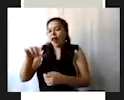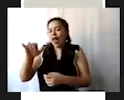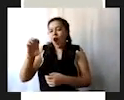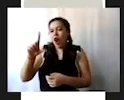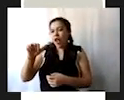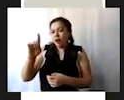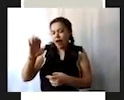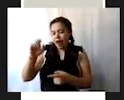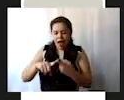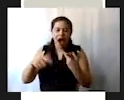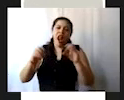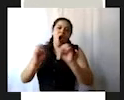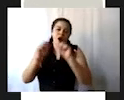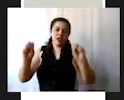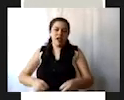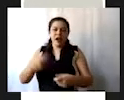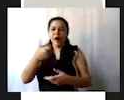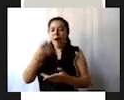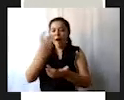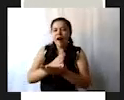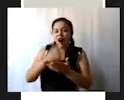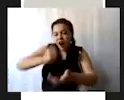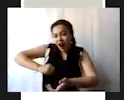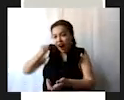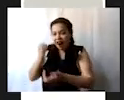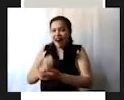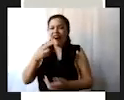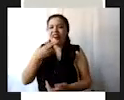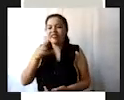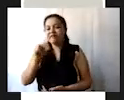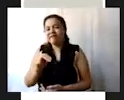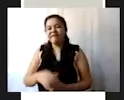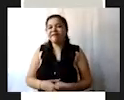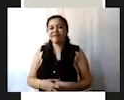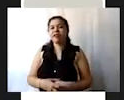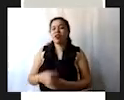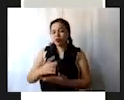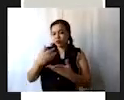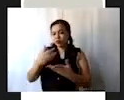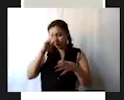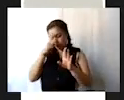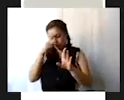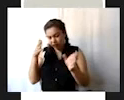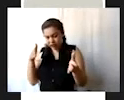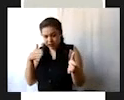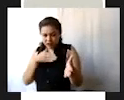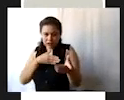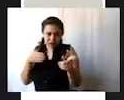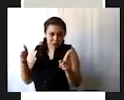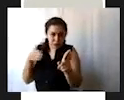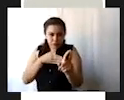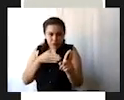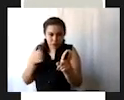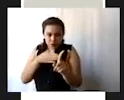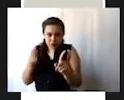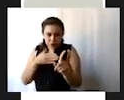sistema económico único, es justamente empezar a abrir brecha para pues hacer las grandes preguntas